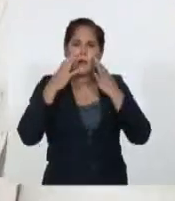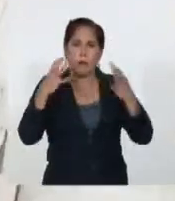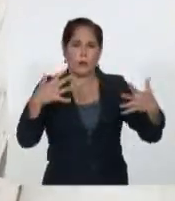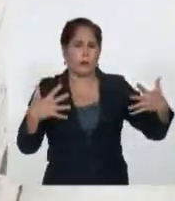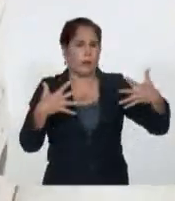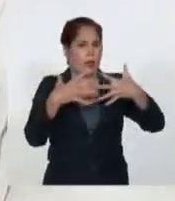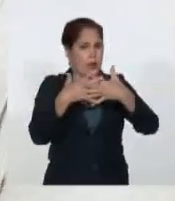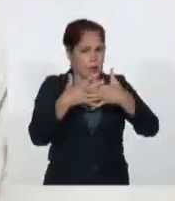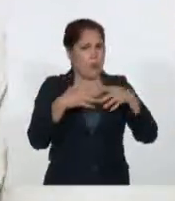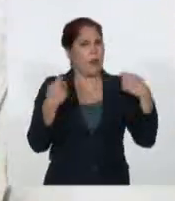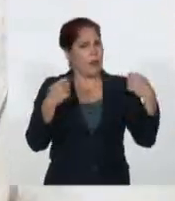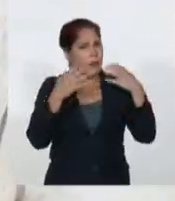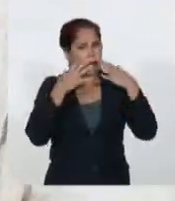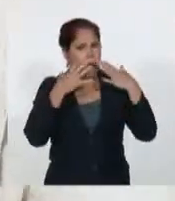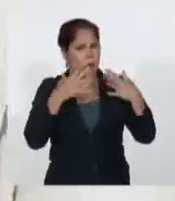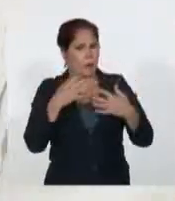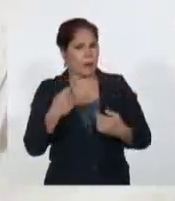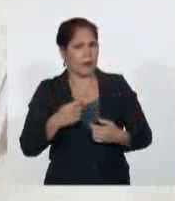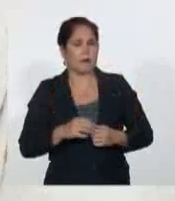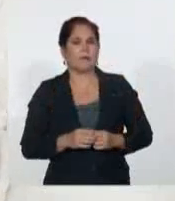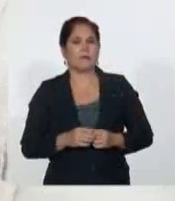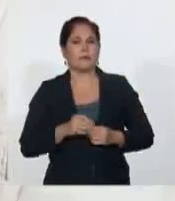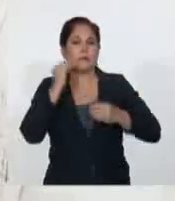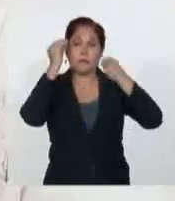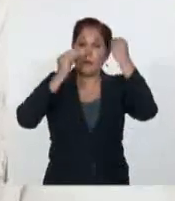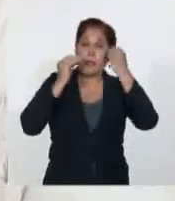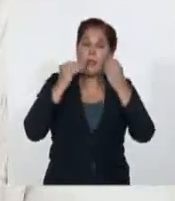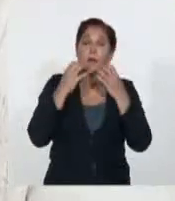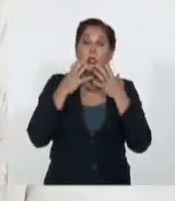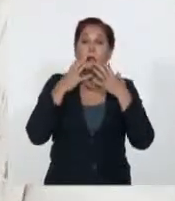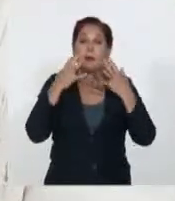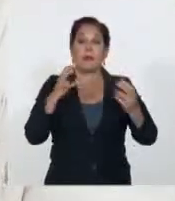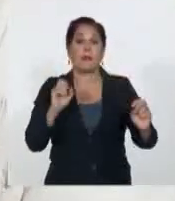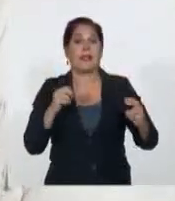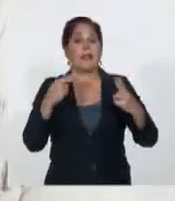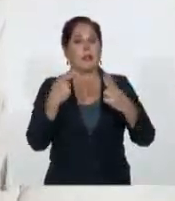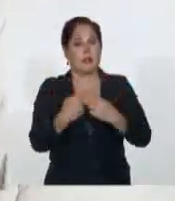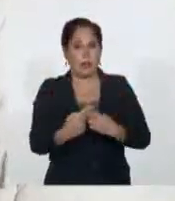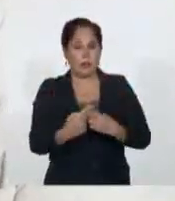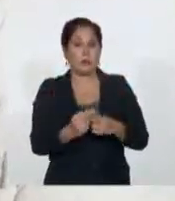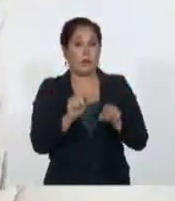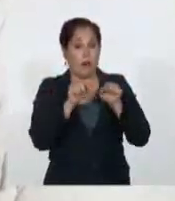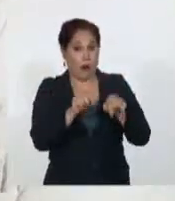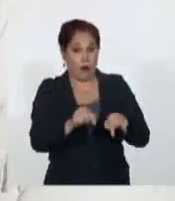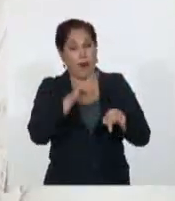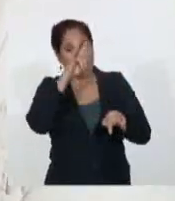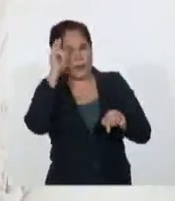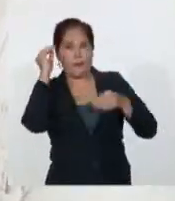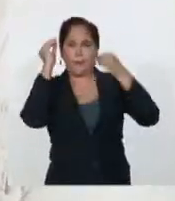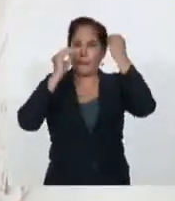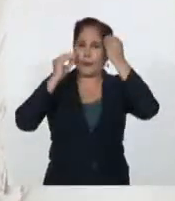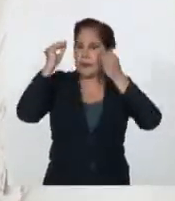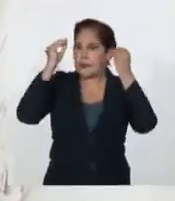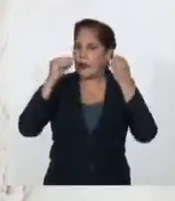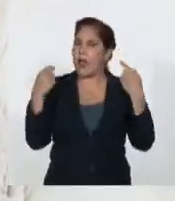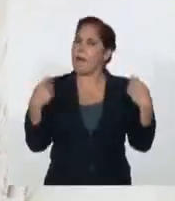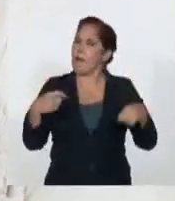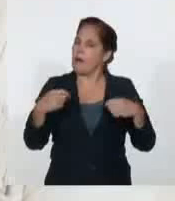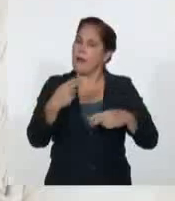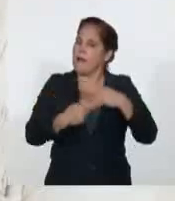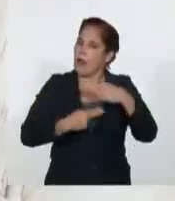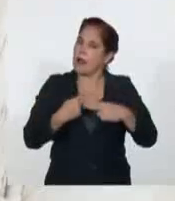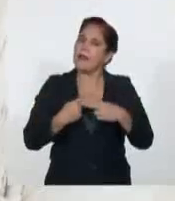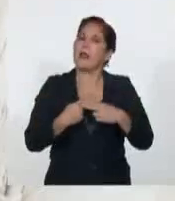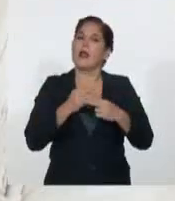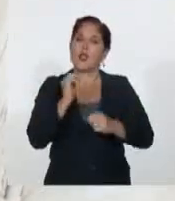bironal y creemos también en la importancia de estos foros colaterales Ahora sí lo que pensamos Es que esto debe ser una construcción que se